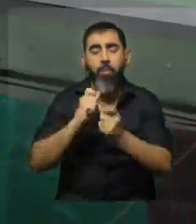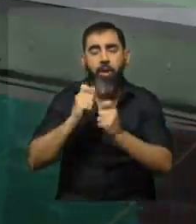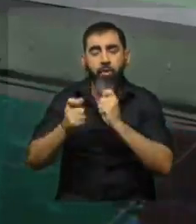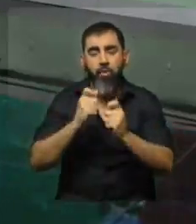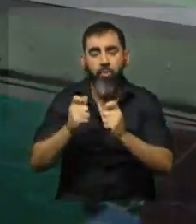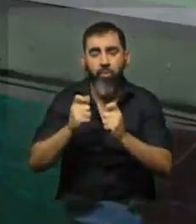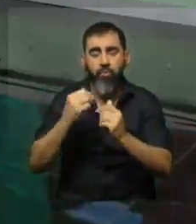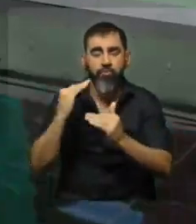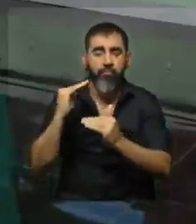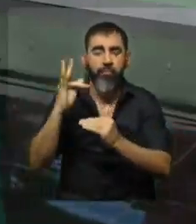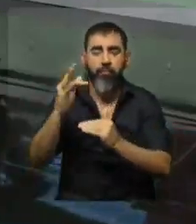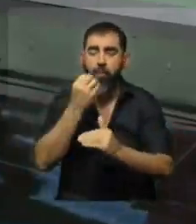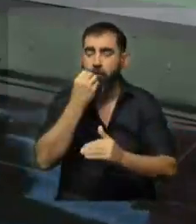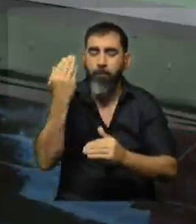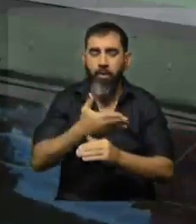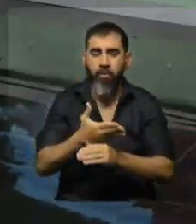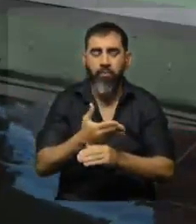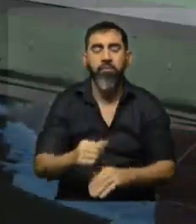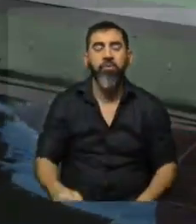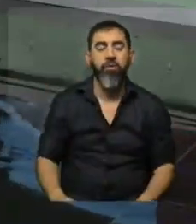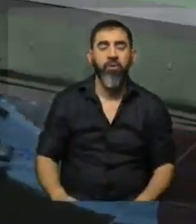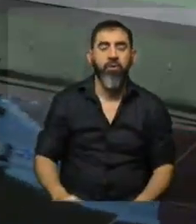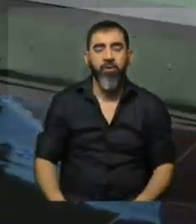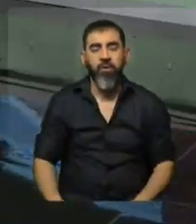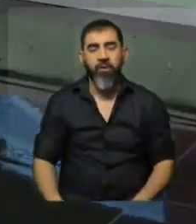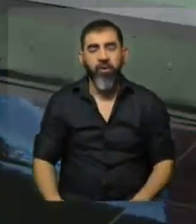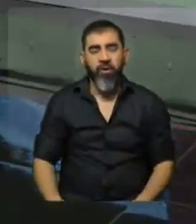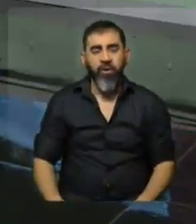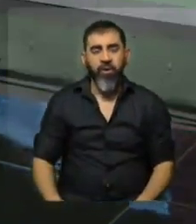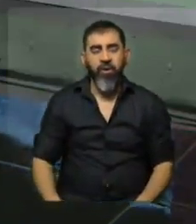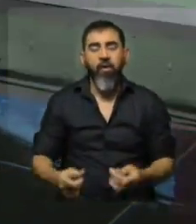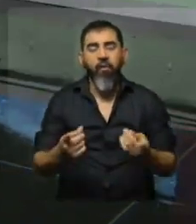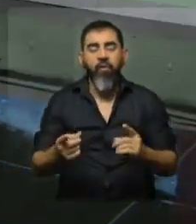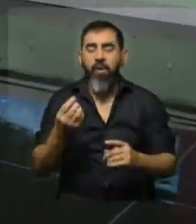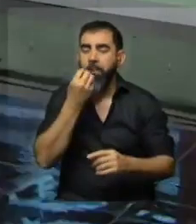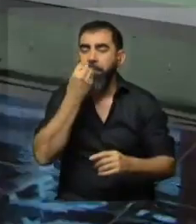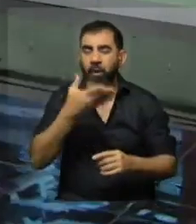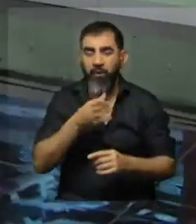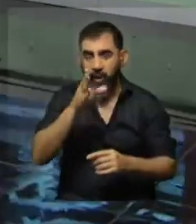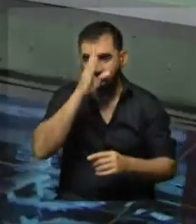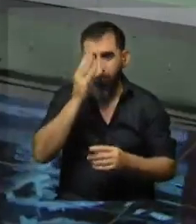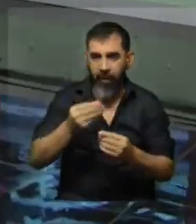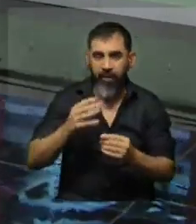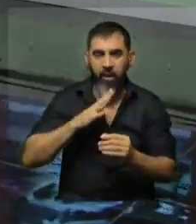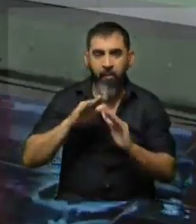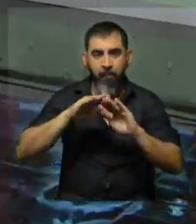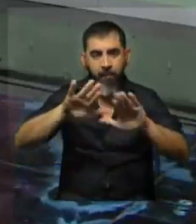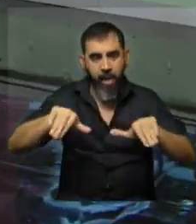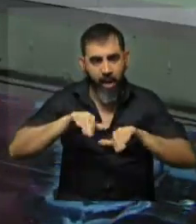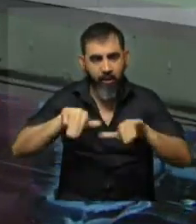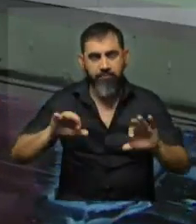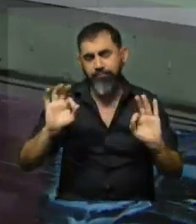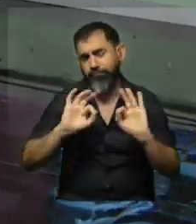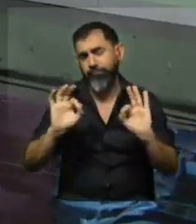parece que hay avidez de todos lados y en realidad, te volvés enriquecida. ¿Trajiste aprendizaje? ¿Trajiste playa? ¿Pudiste hacer algo? No,